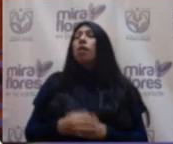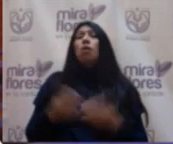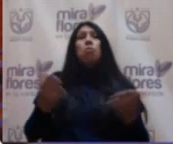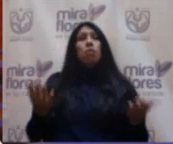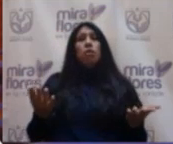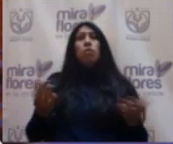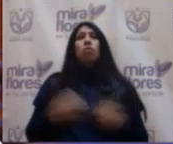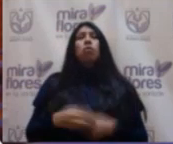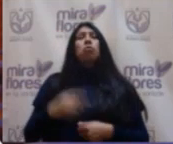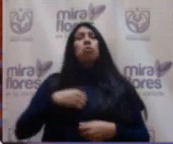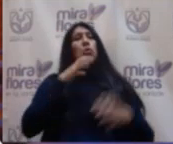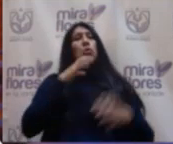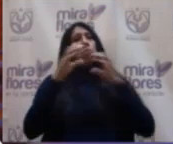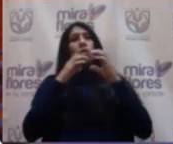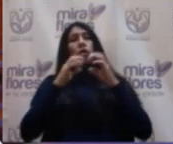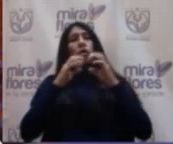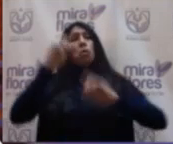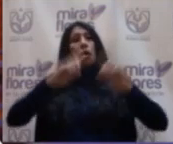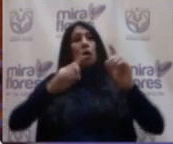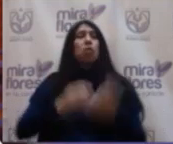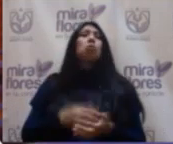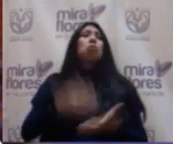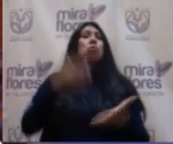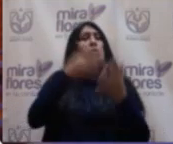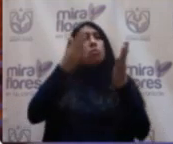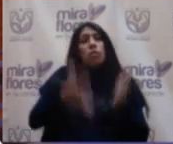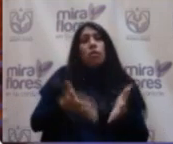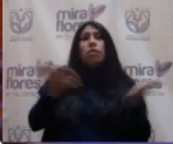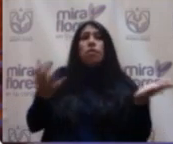algunos estudiantes.